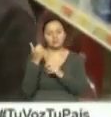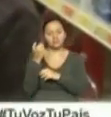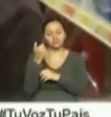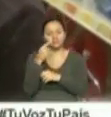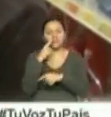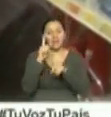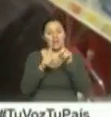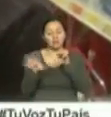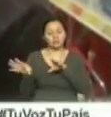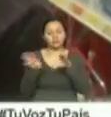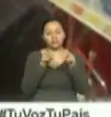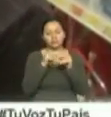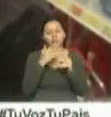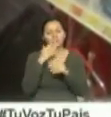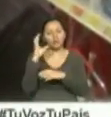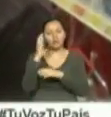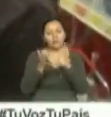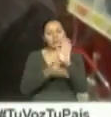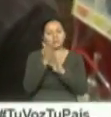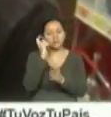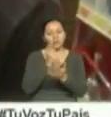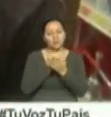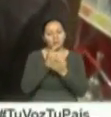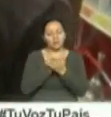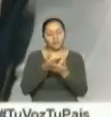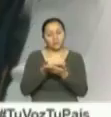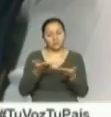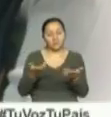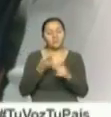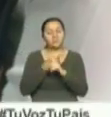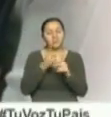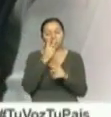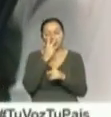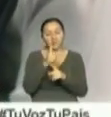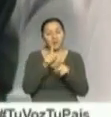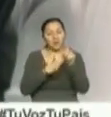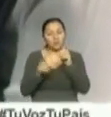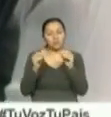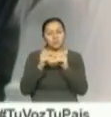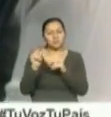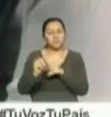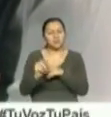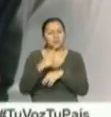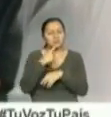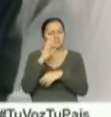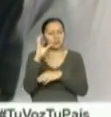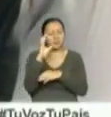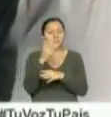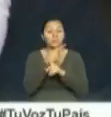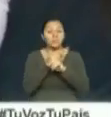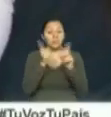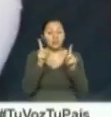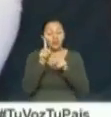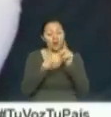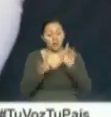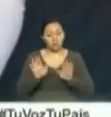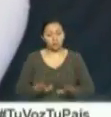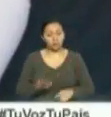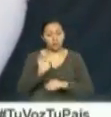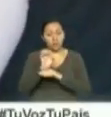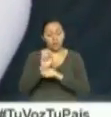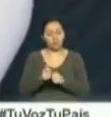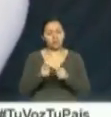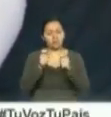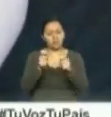han optado por ir a Colombia para hacer las compras, pues consideran que esto resulta más barato. Sin embargo, la oferta nacional está